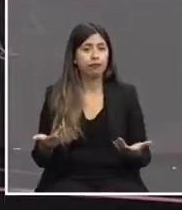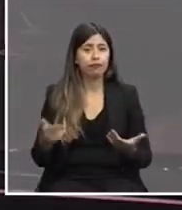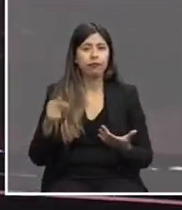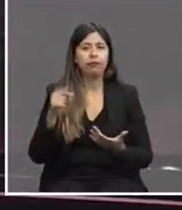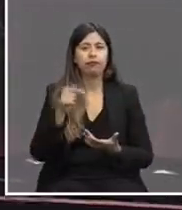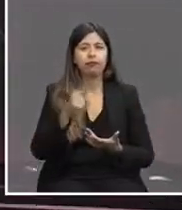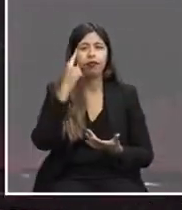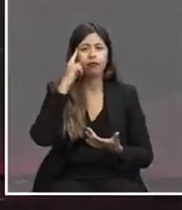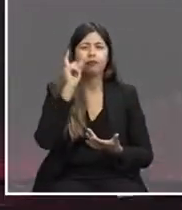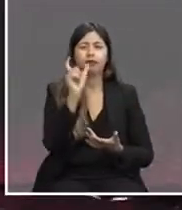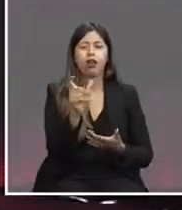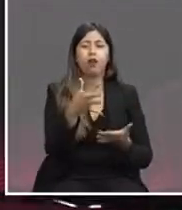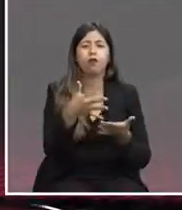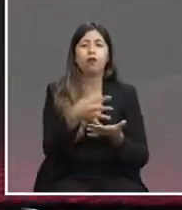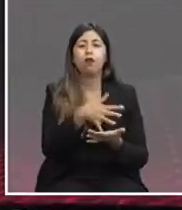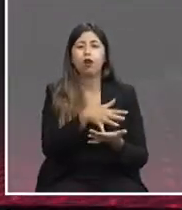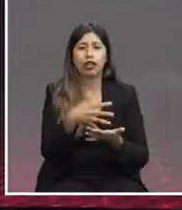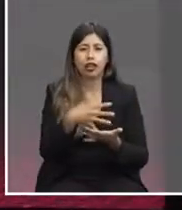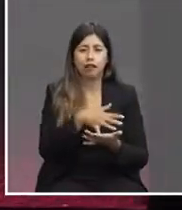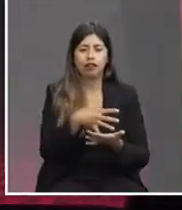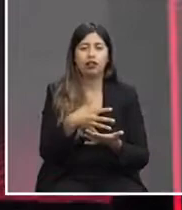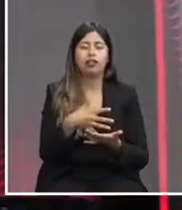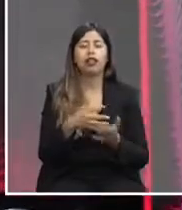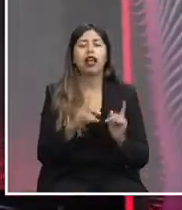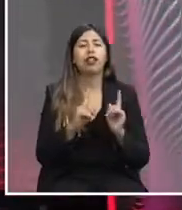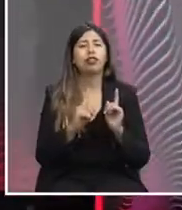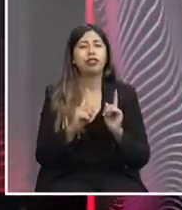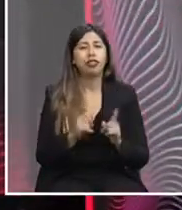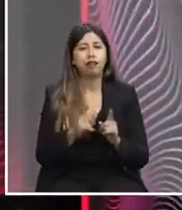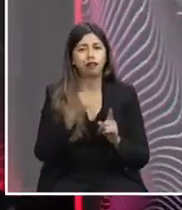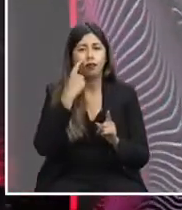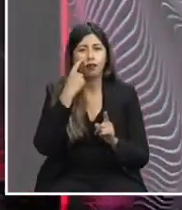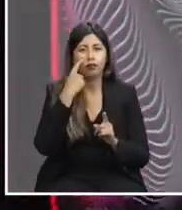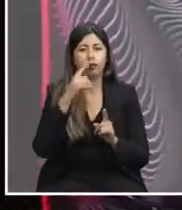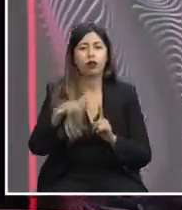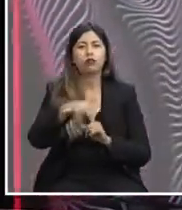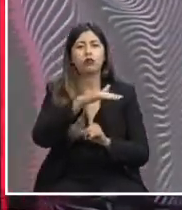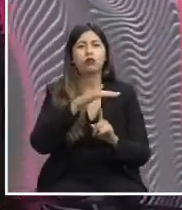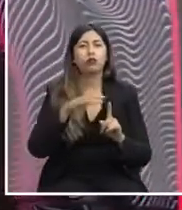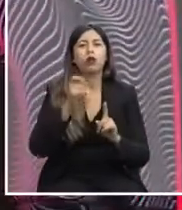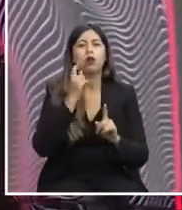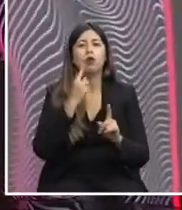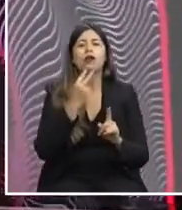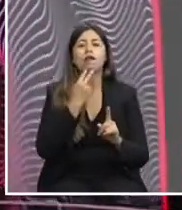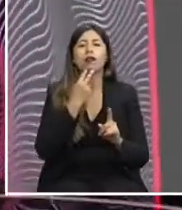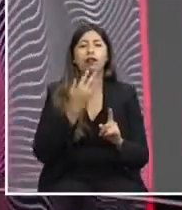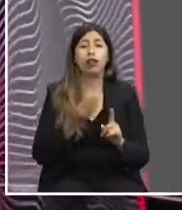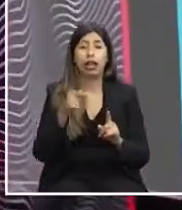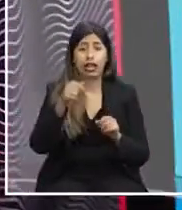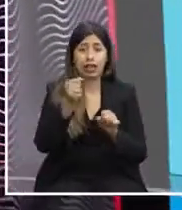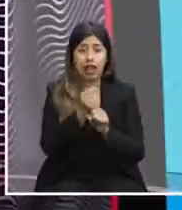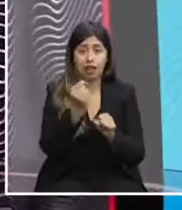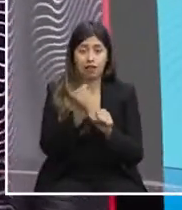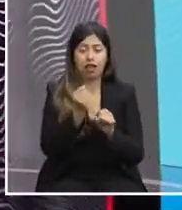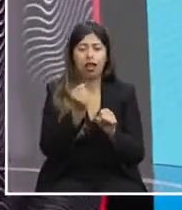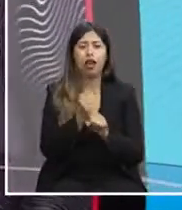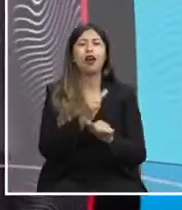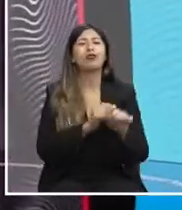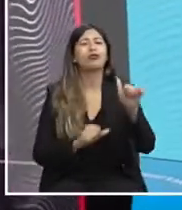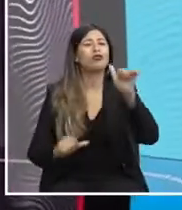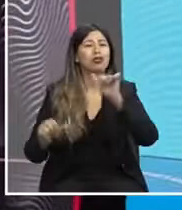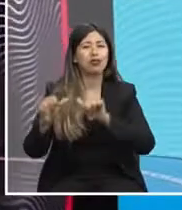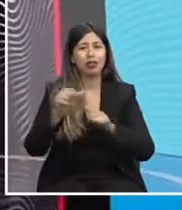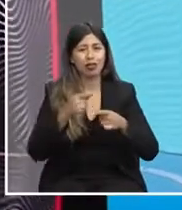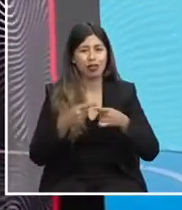de vulnerabilidad es necesario conocer en qué condición estamos. Y ese es un trabajo que se hace realmente desde las ciencias